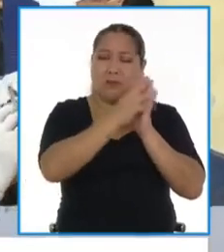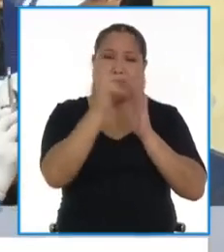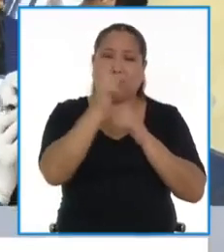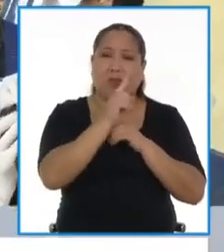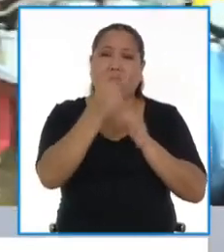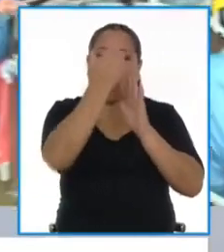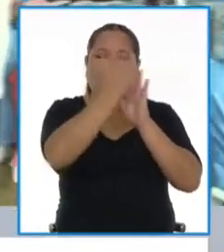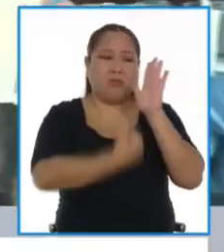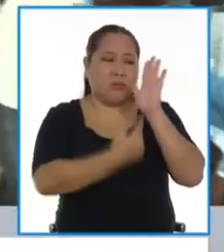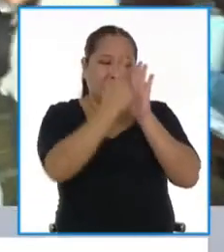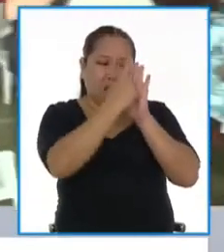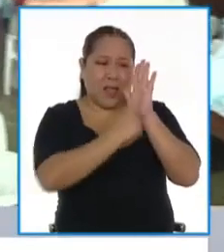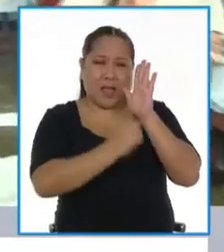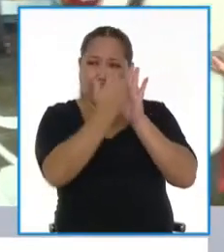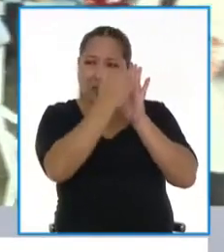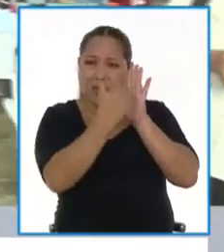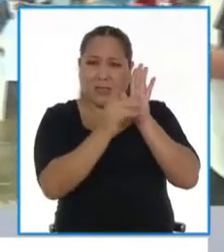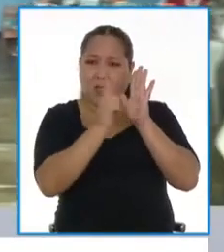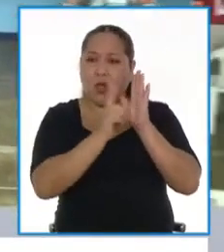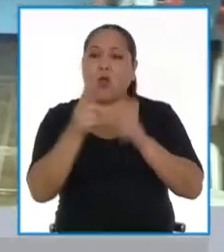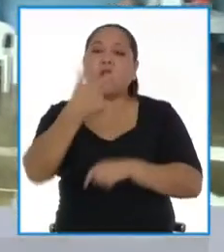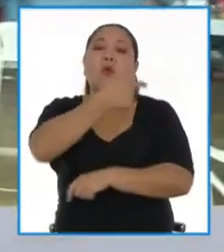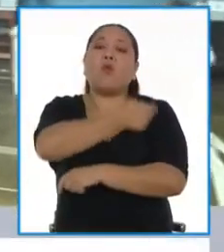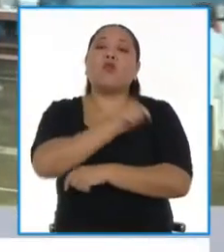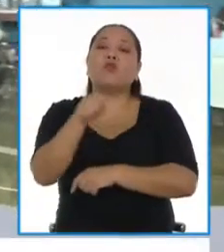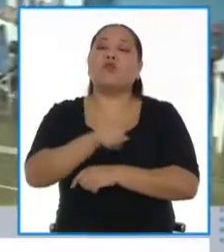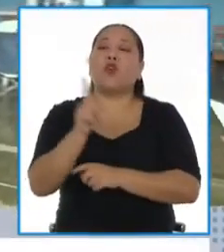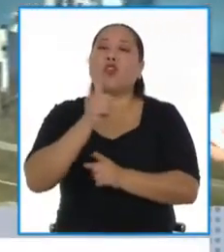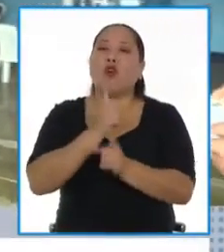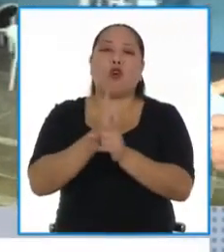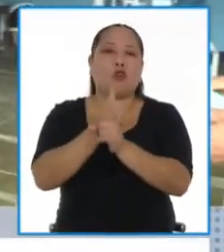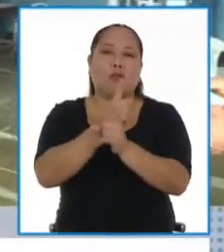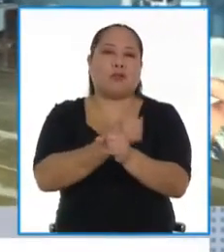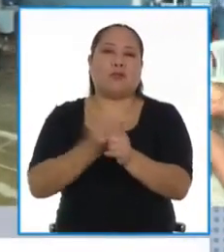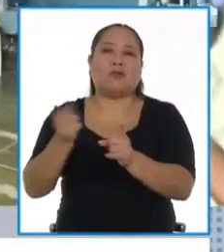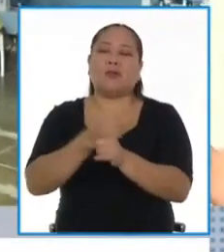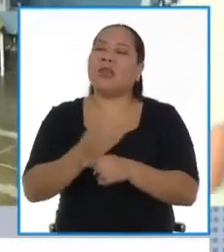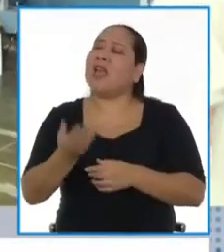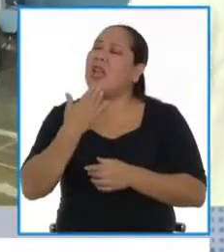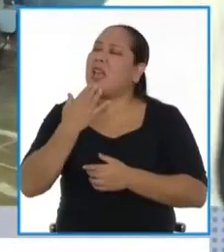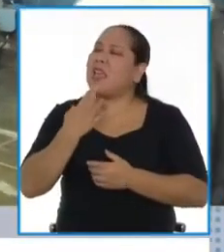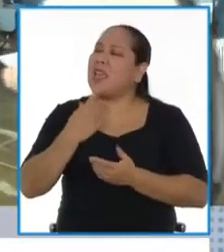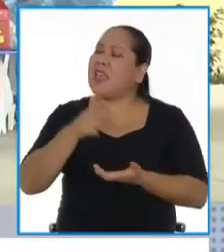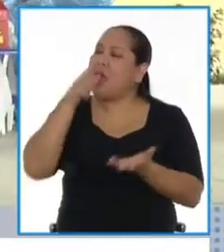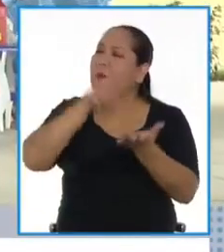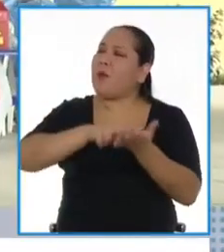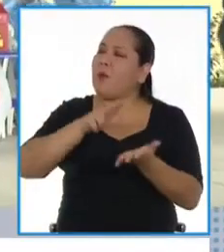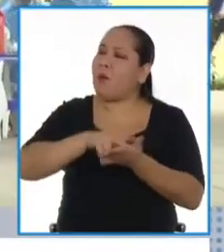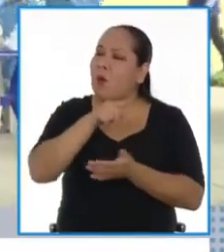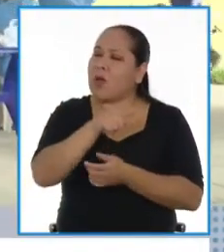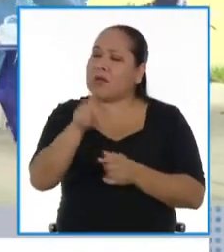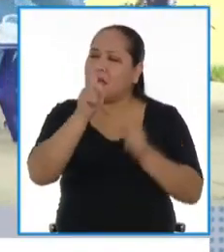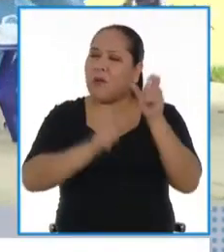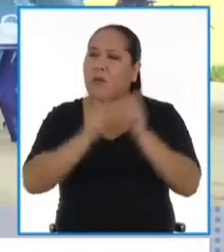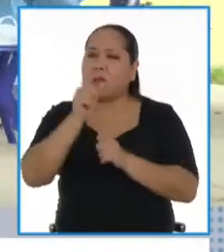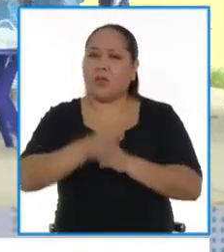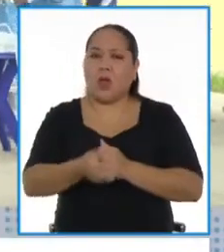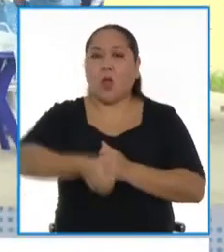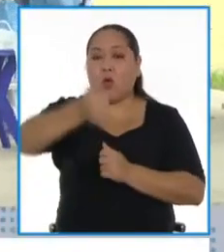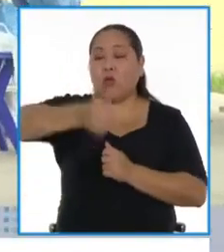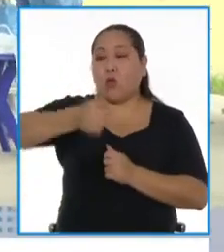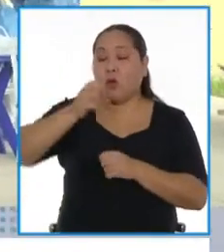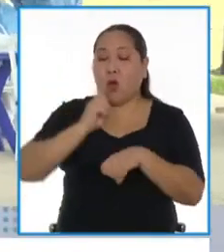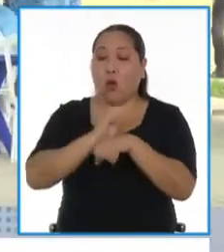siquiera estaban en el padrón y se han vacunado irregularmente. Doctor, ¿de quién estamos hablando? ¿Quién autorizó para que estas personas, tanto